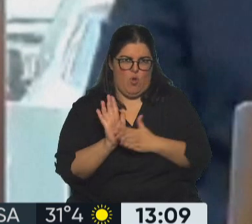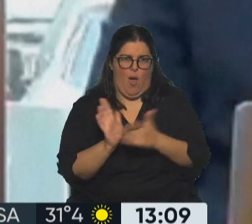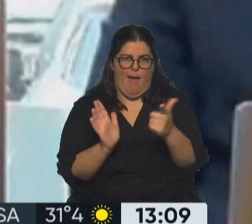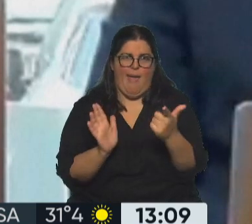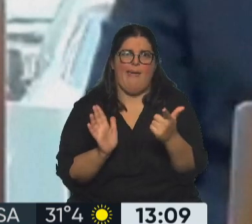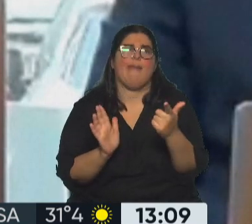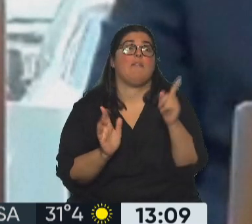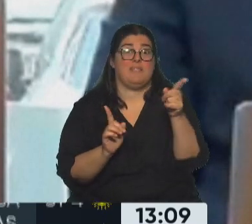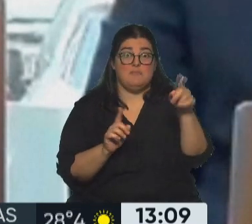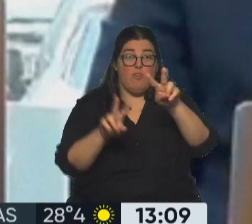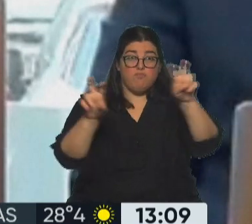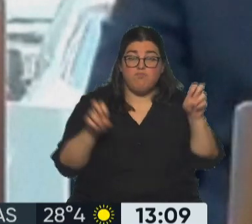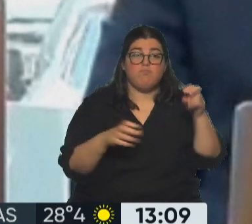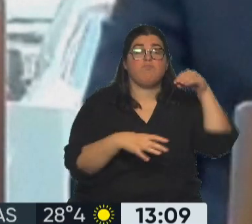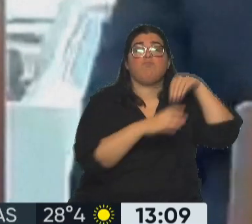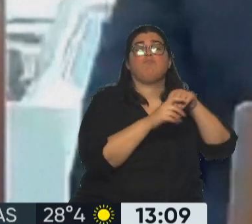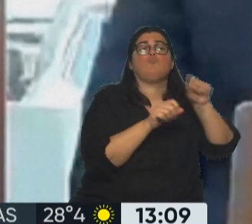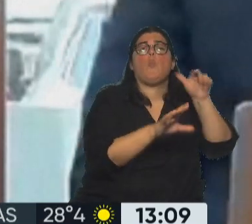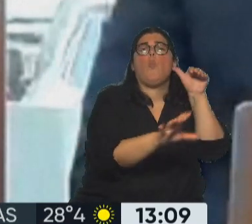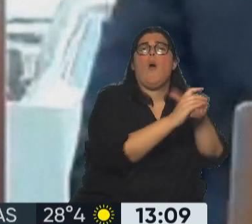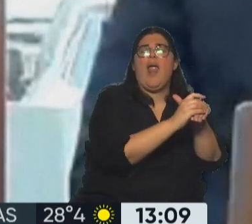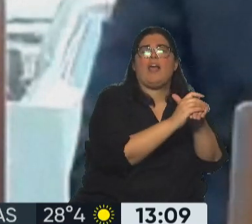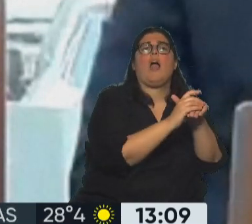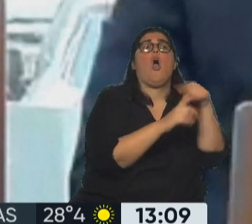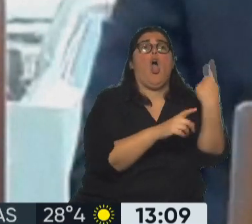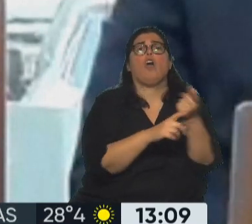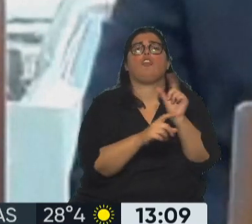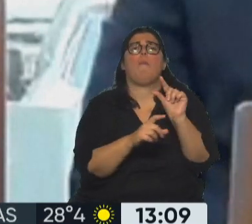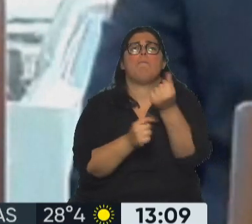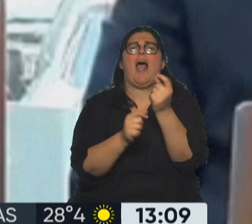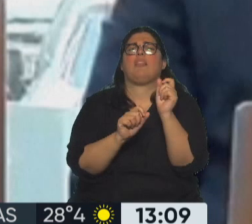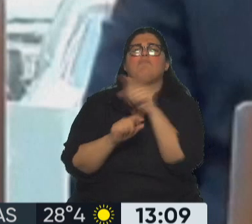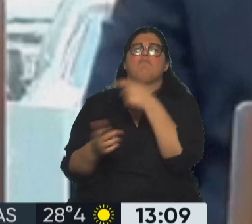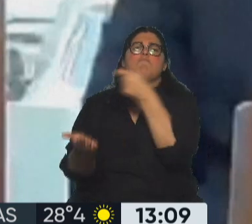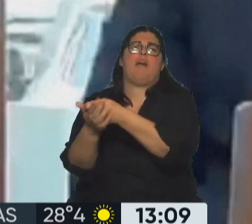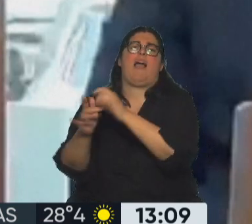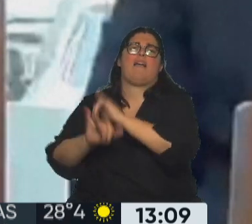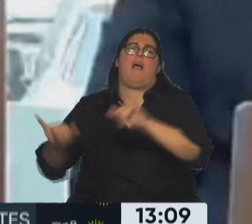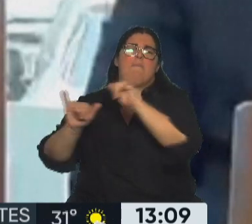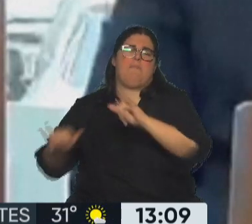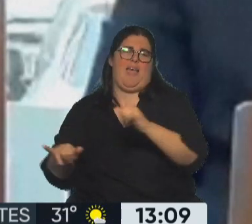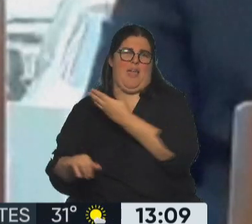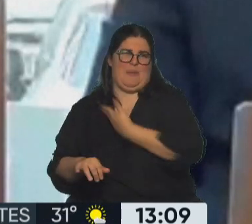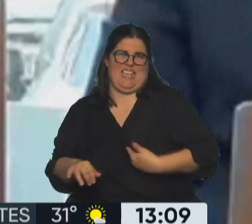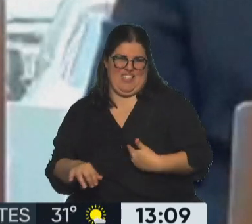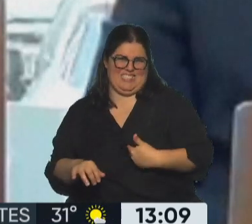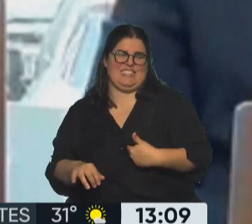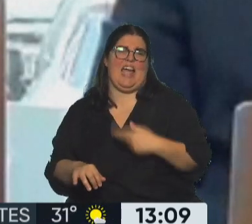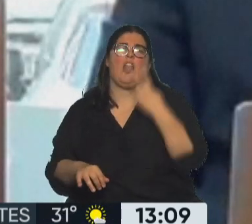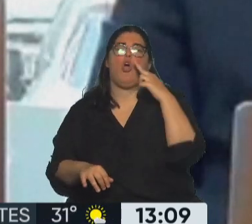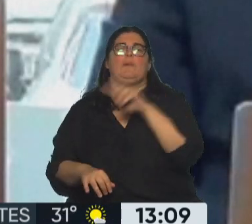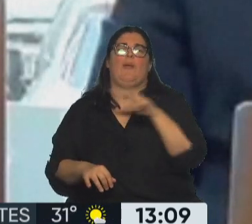sus arcas y otros a la campaña presidencial del año 2022, donde resultó